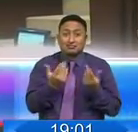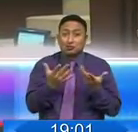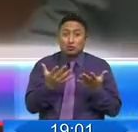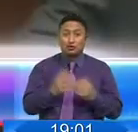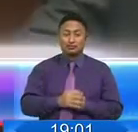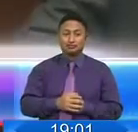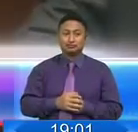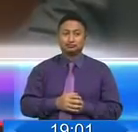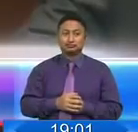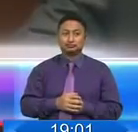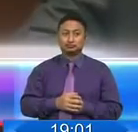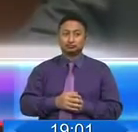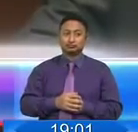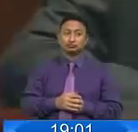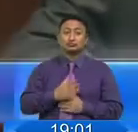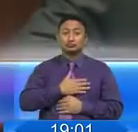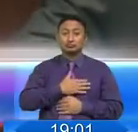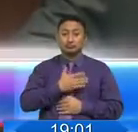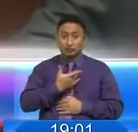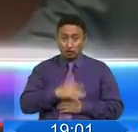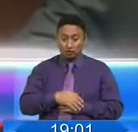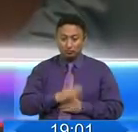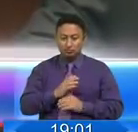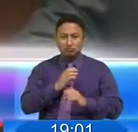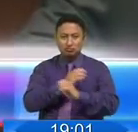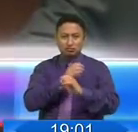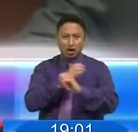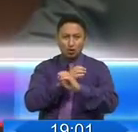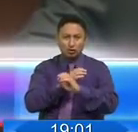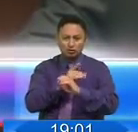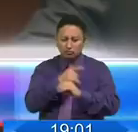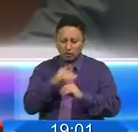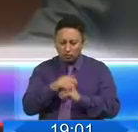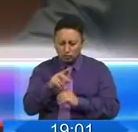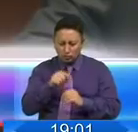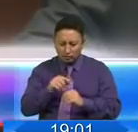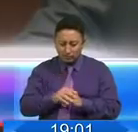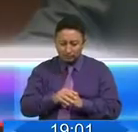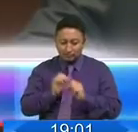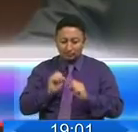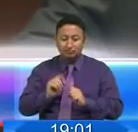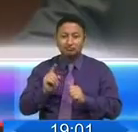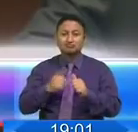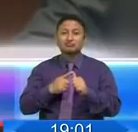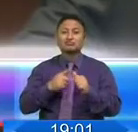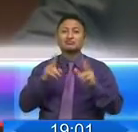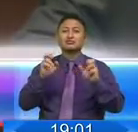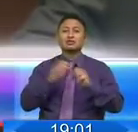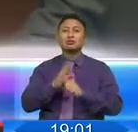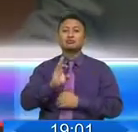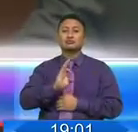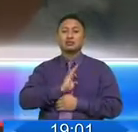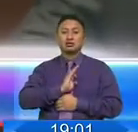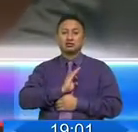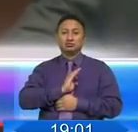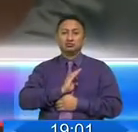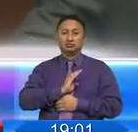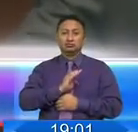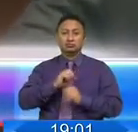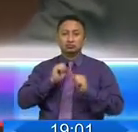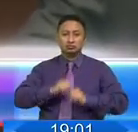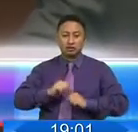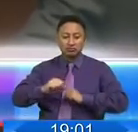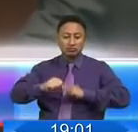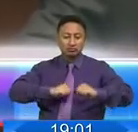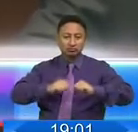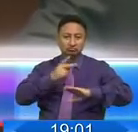económica. Por cuanto mis cálculos fueron exclusivamente realizados sobre una base técnica para una